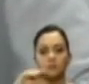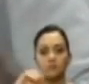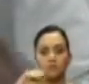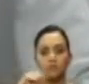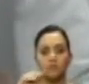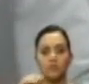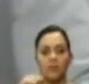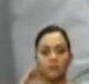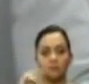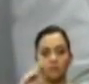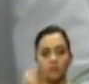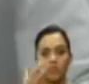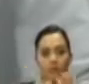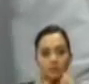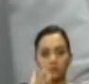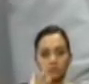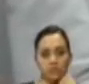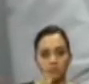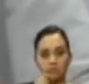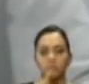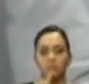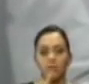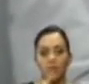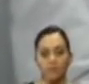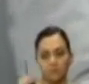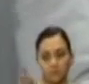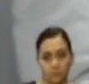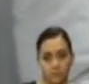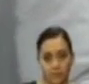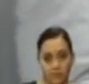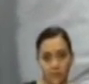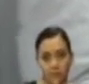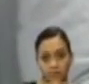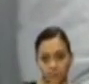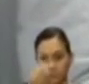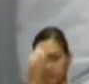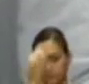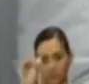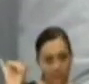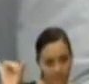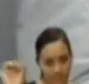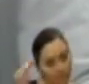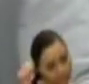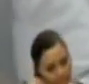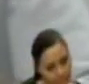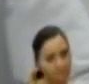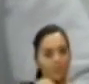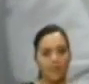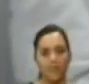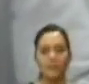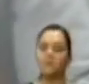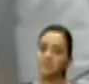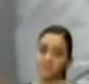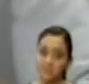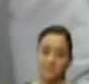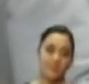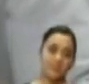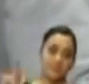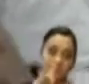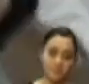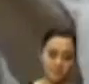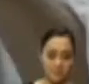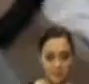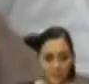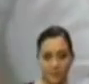Y el Mashi le ha de informar todo eso con mayor detalle el día sábado. Y luego pues, nos hemos trasladado hacia la ciudad de Guayaquil.